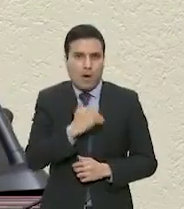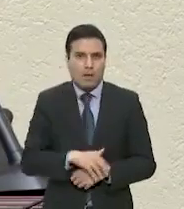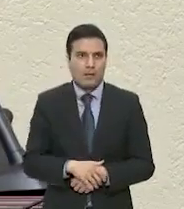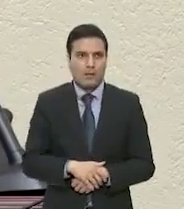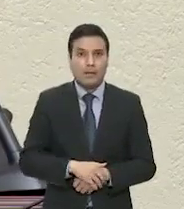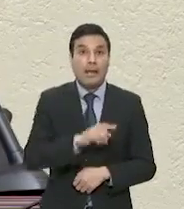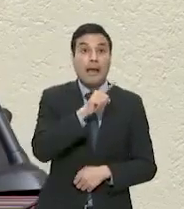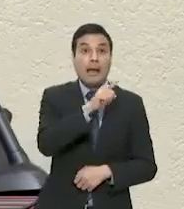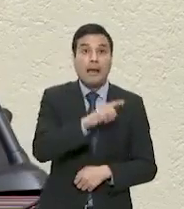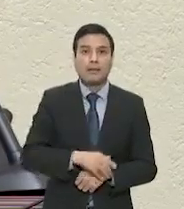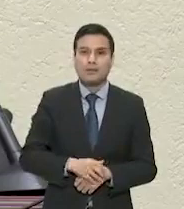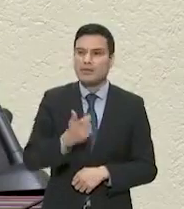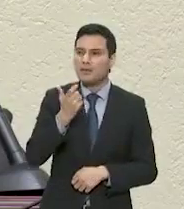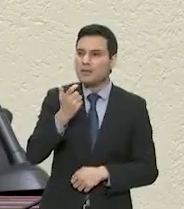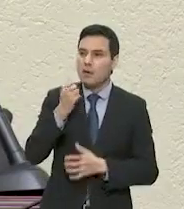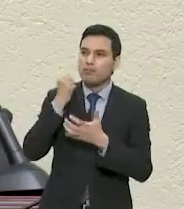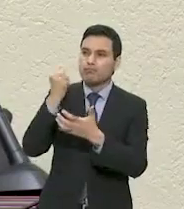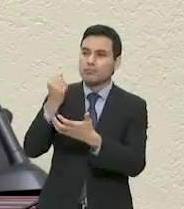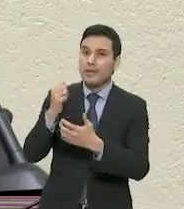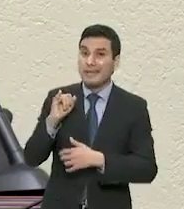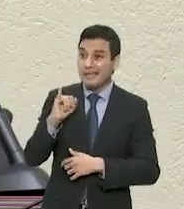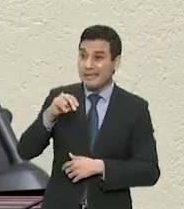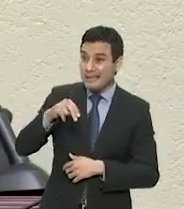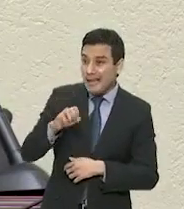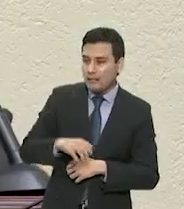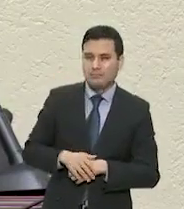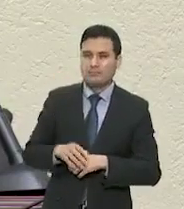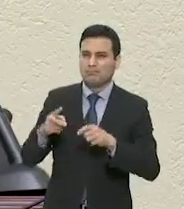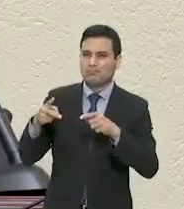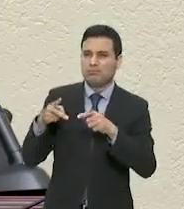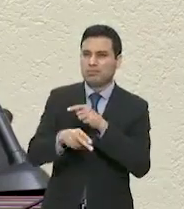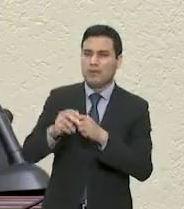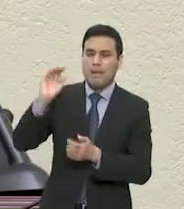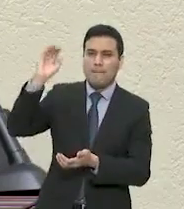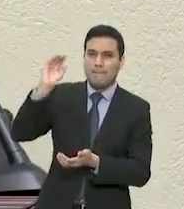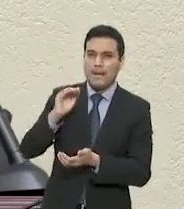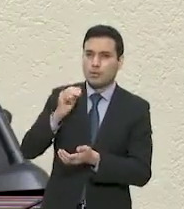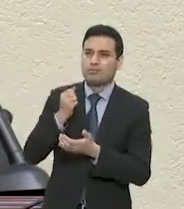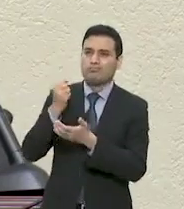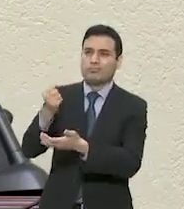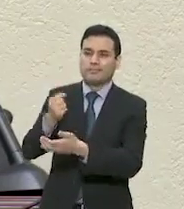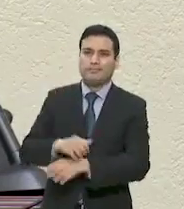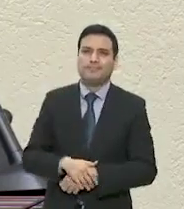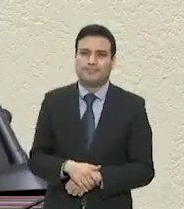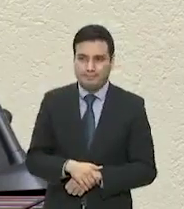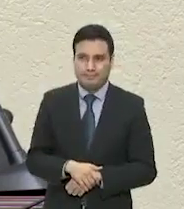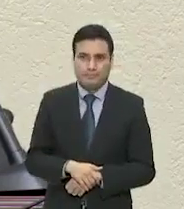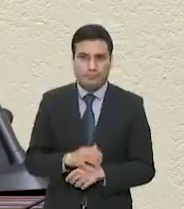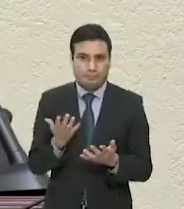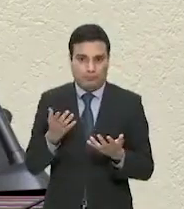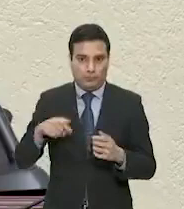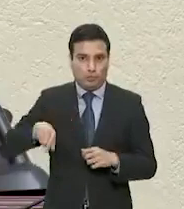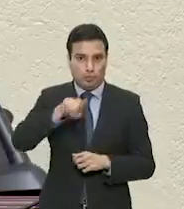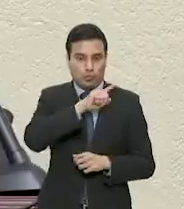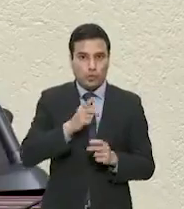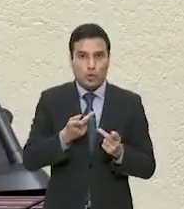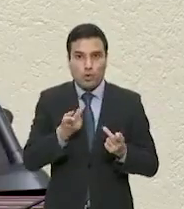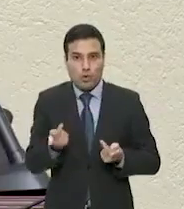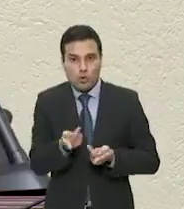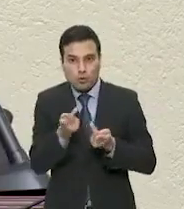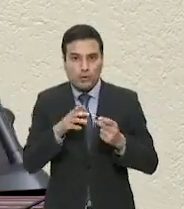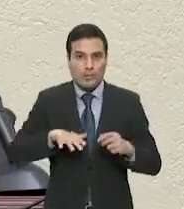partidas precautorias que este consejo general aprobó solicitar para poder llevar a cabo los eventuales procesos de consulta popular